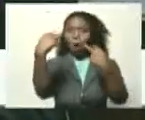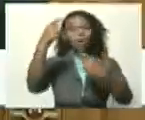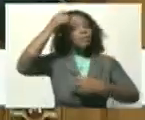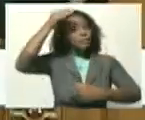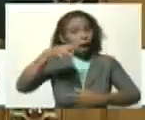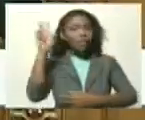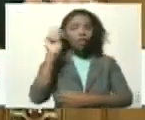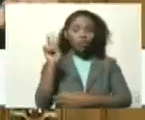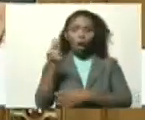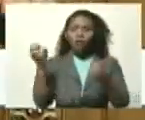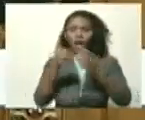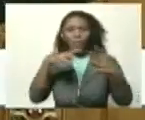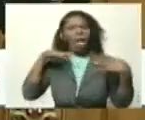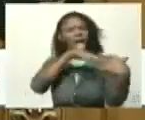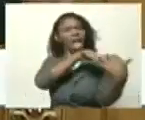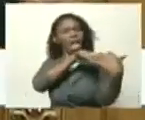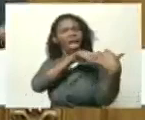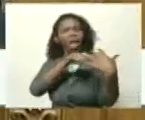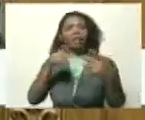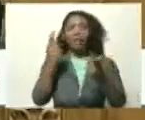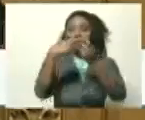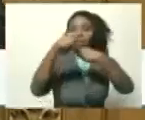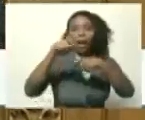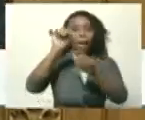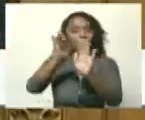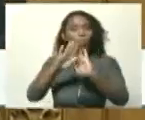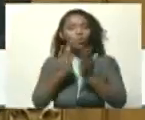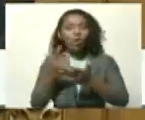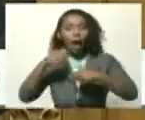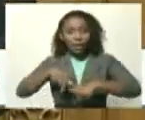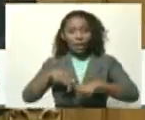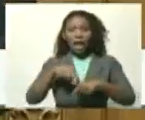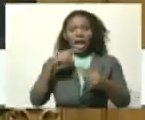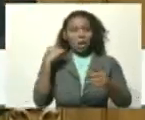Venezuela es un campo de guerra y los que venden en el mundo que Venezuela es un campo de guerra.